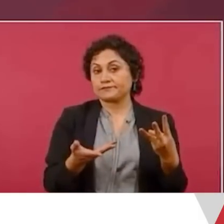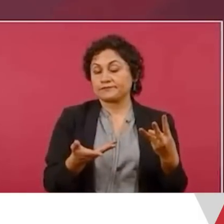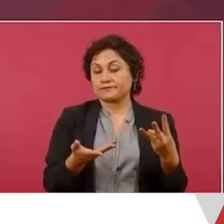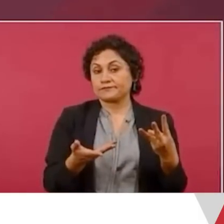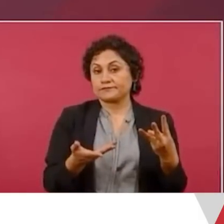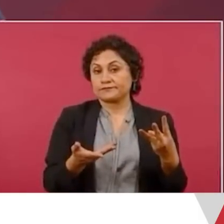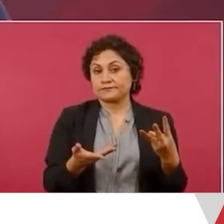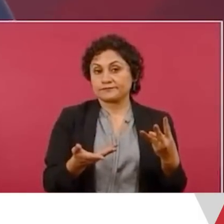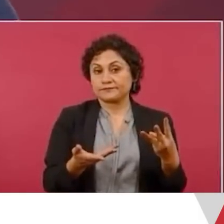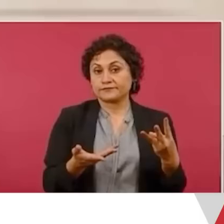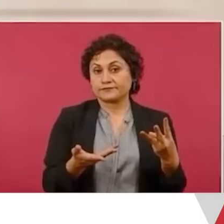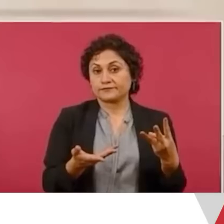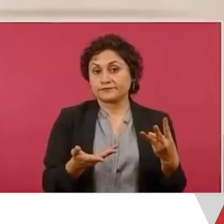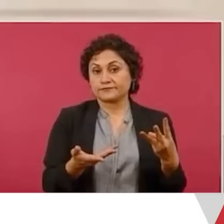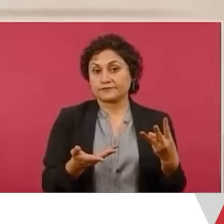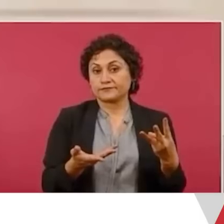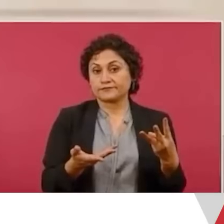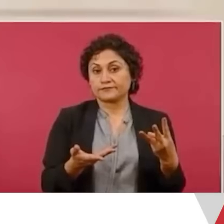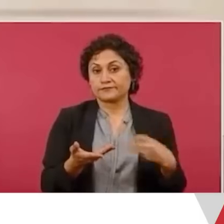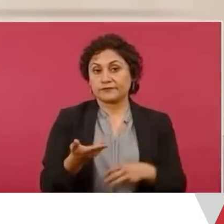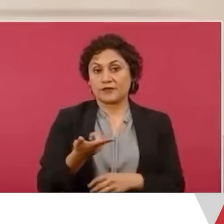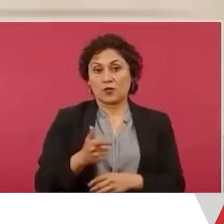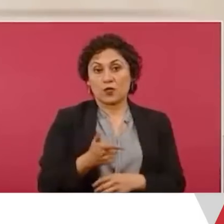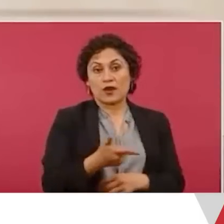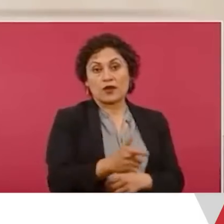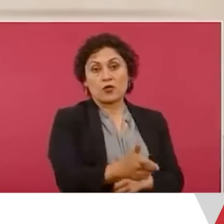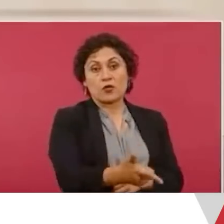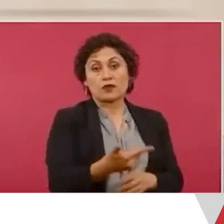es que en Guanajuato se dejó